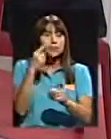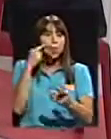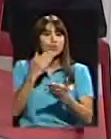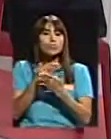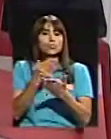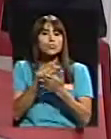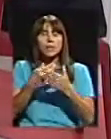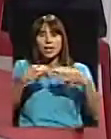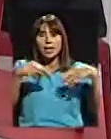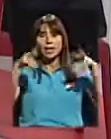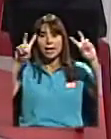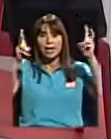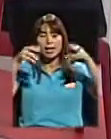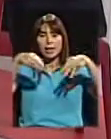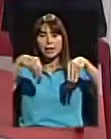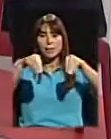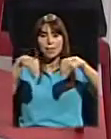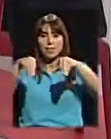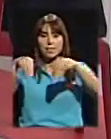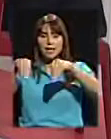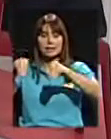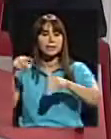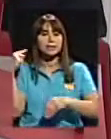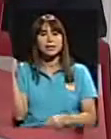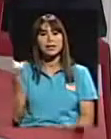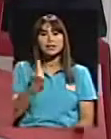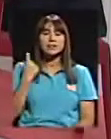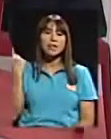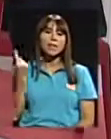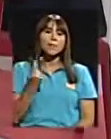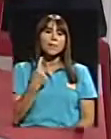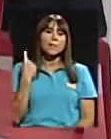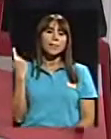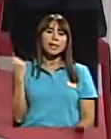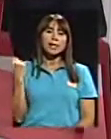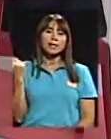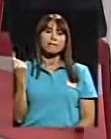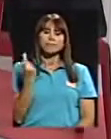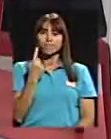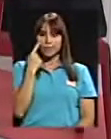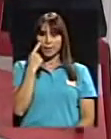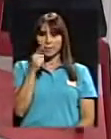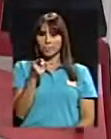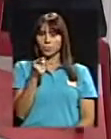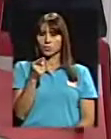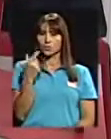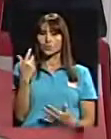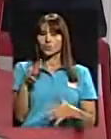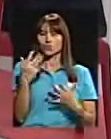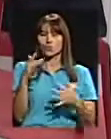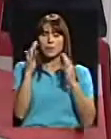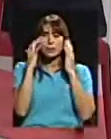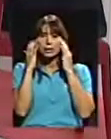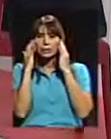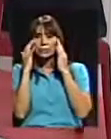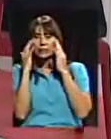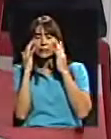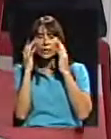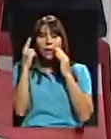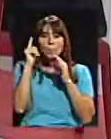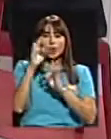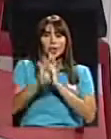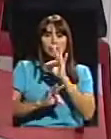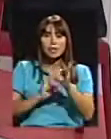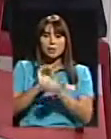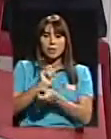siempre se hace evidente una preocupación importante por el tipo de cambio, ¿verdad? Sobre